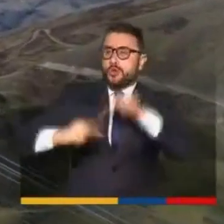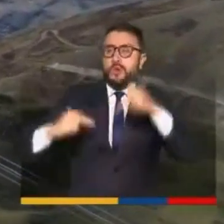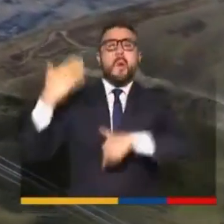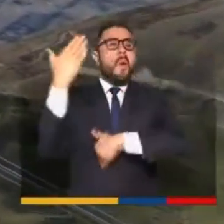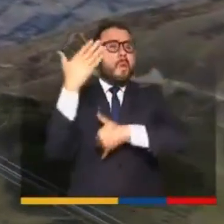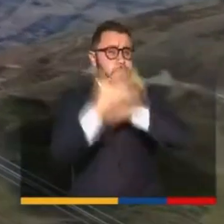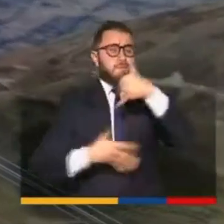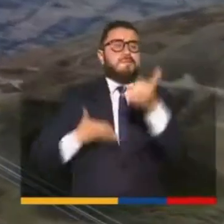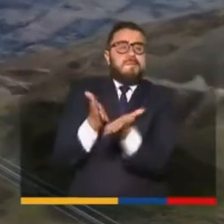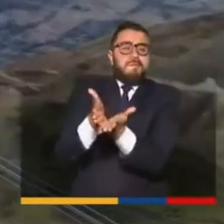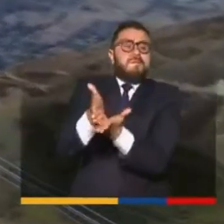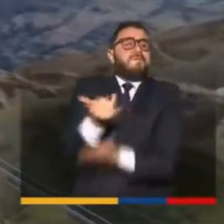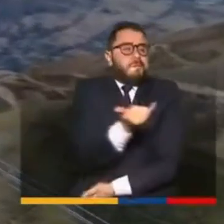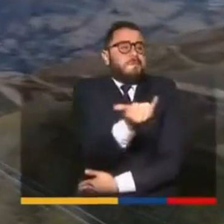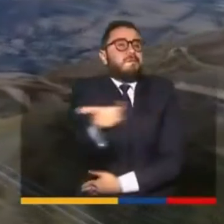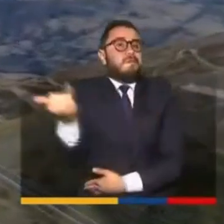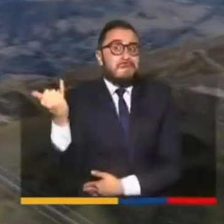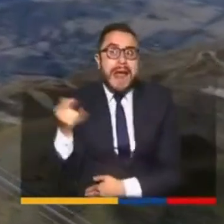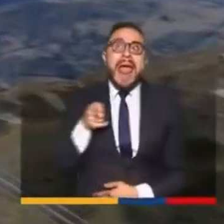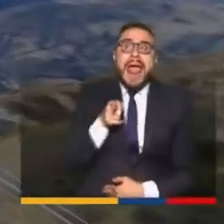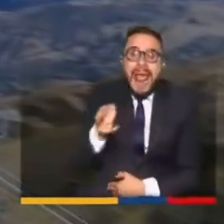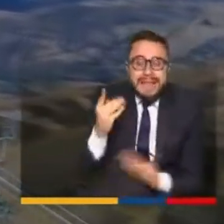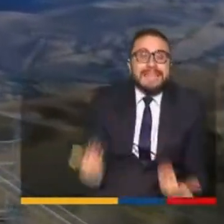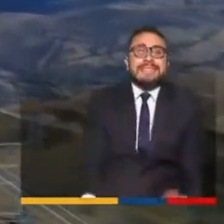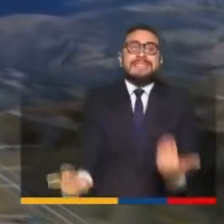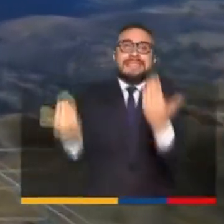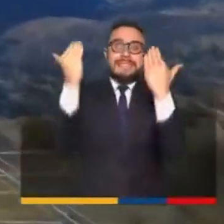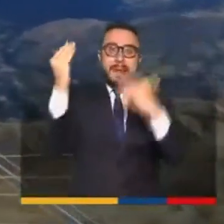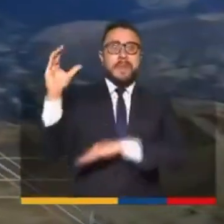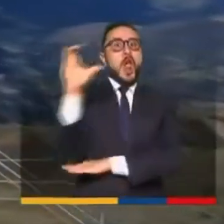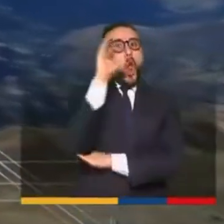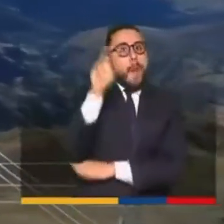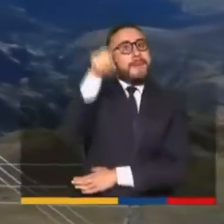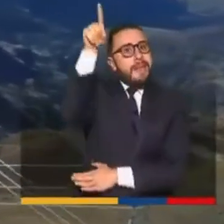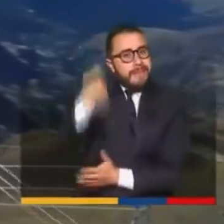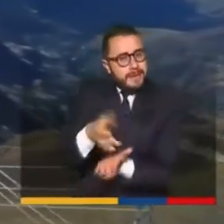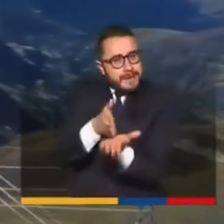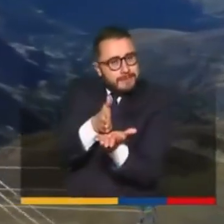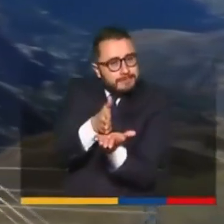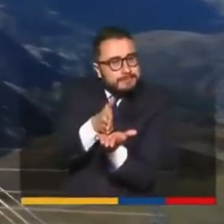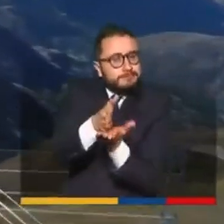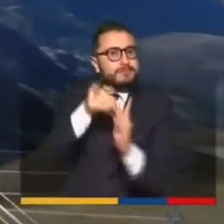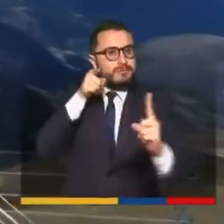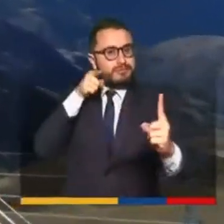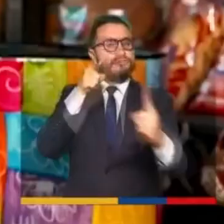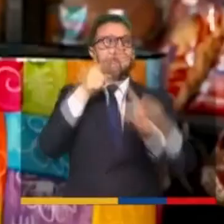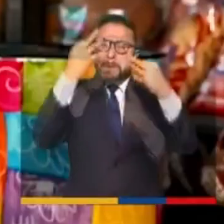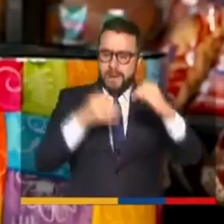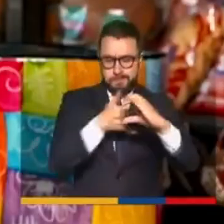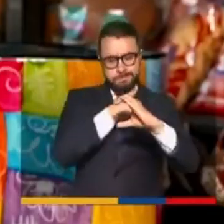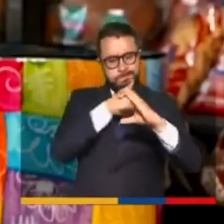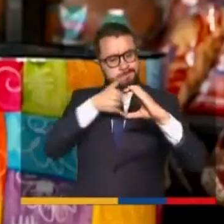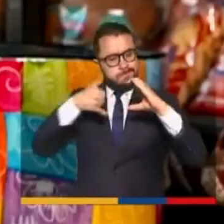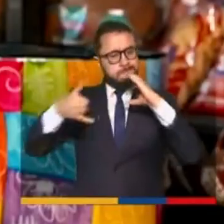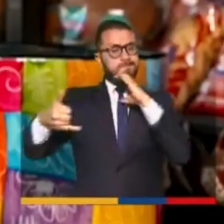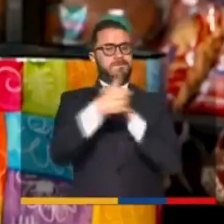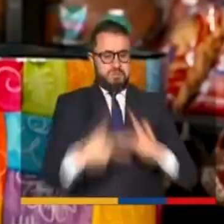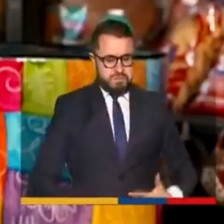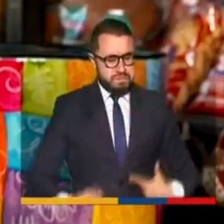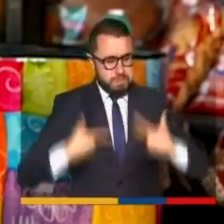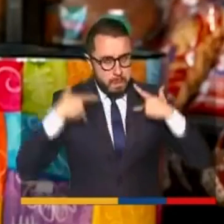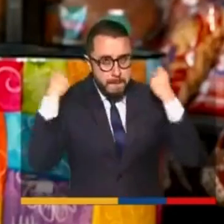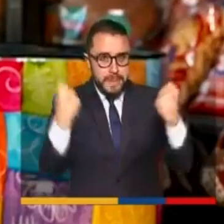sendero fundamental que Colombia tiene que seguir para convertirse en una potencia de la vida.